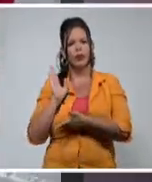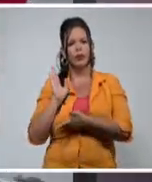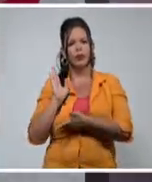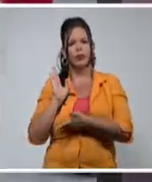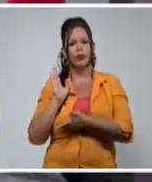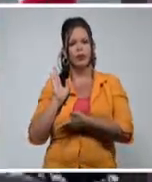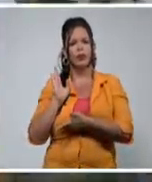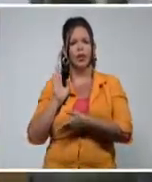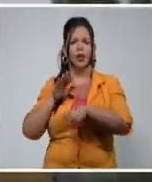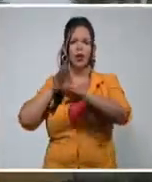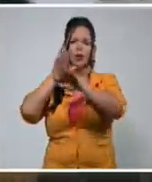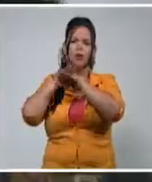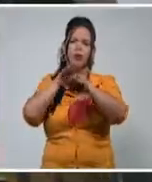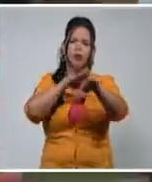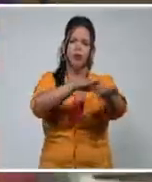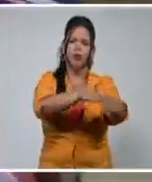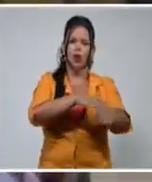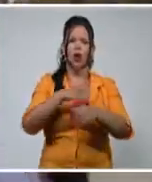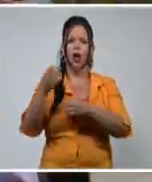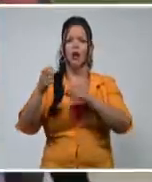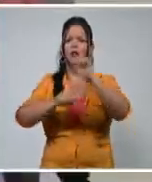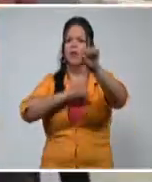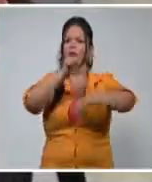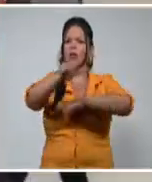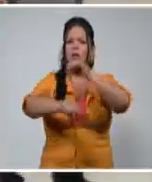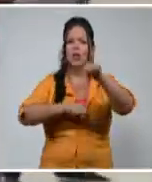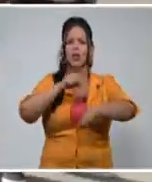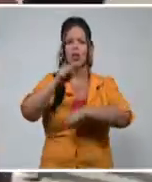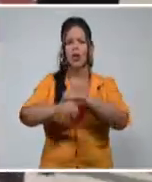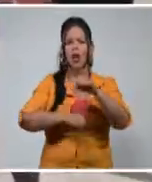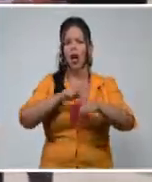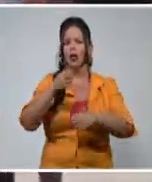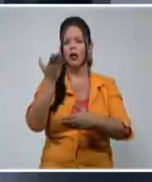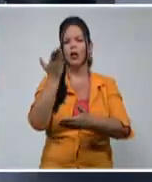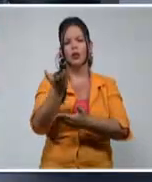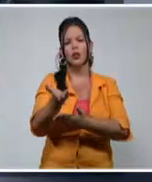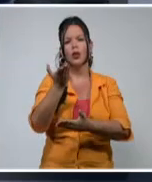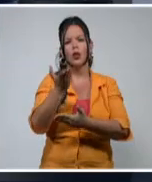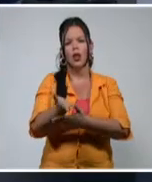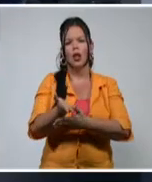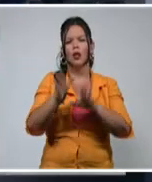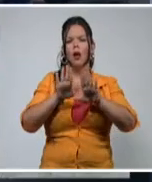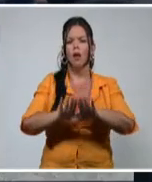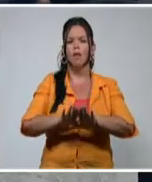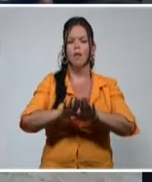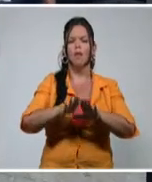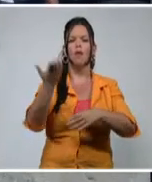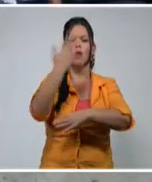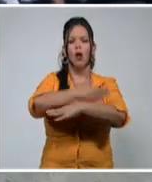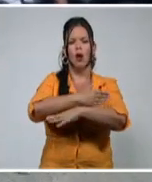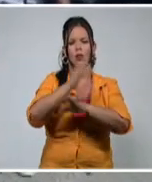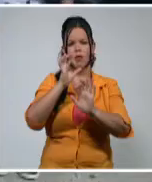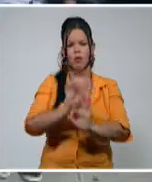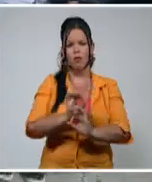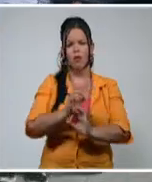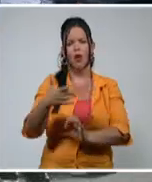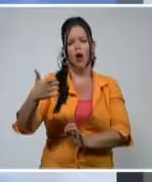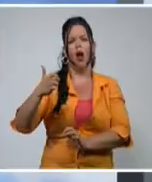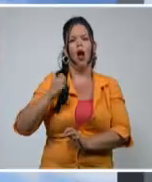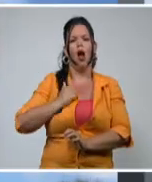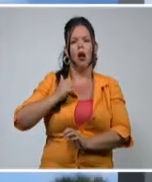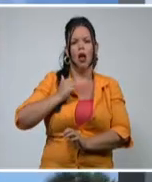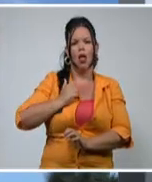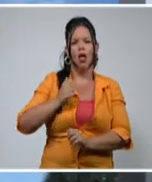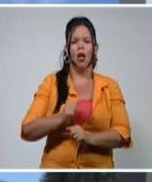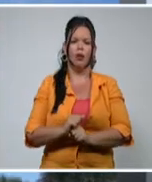bicicletas contra el bloqueo. Un mensaje de solidaridad desde Canadá y los Estados Unidos para exigir el fin